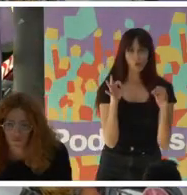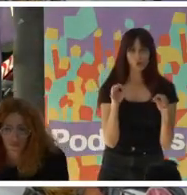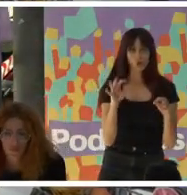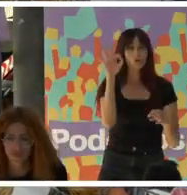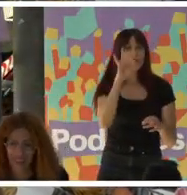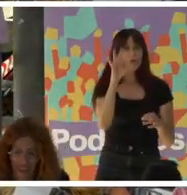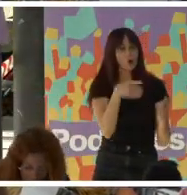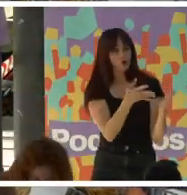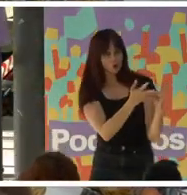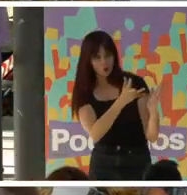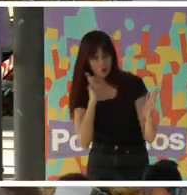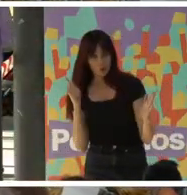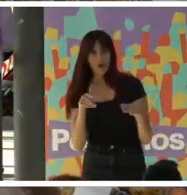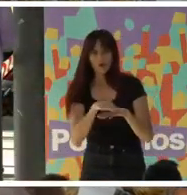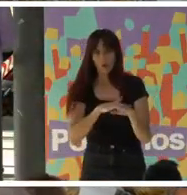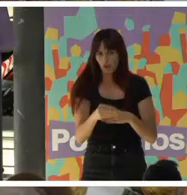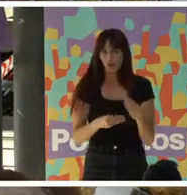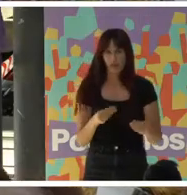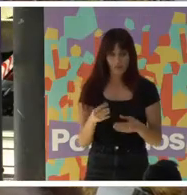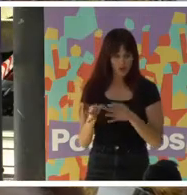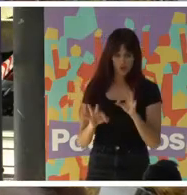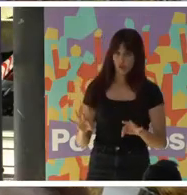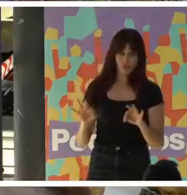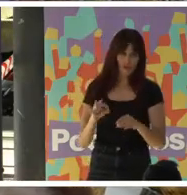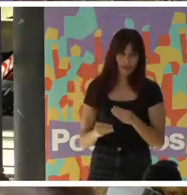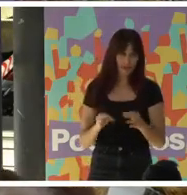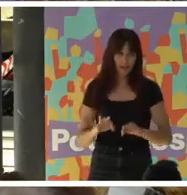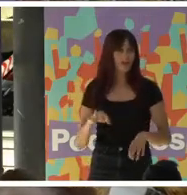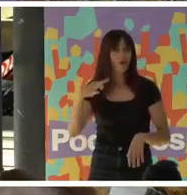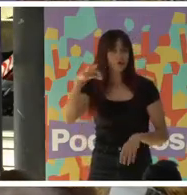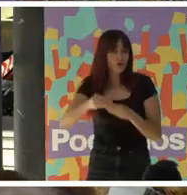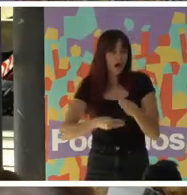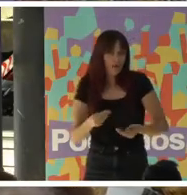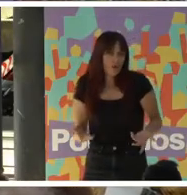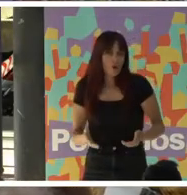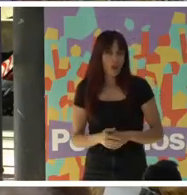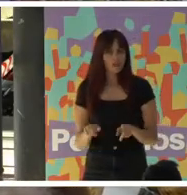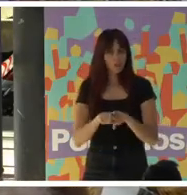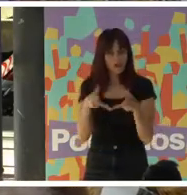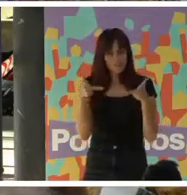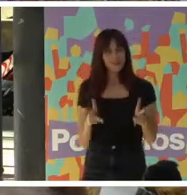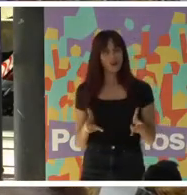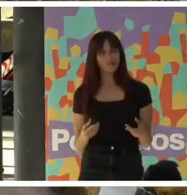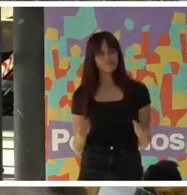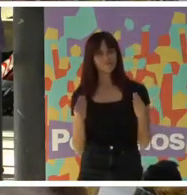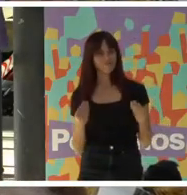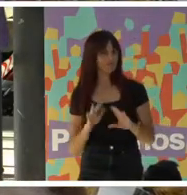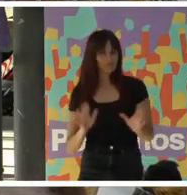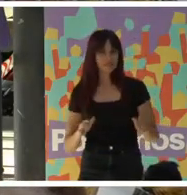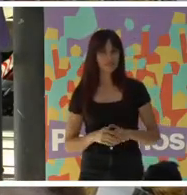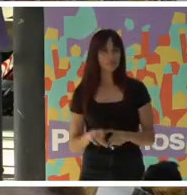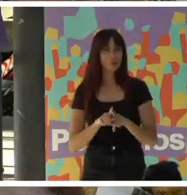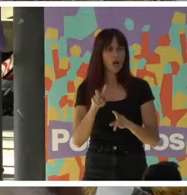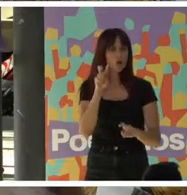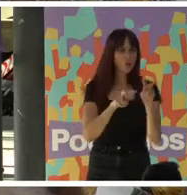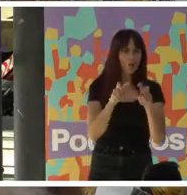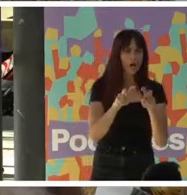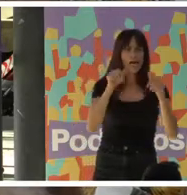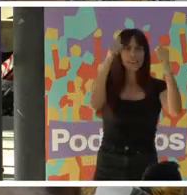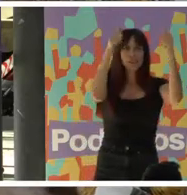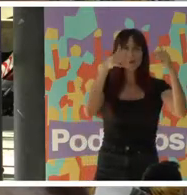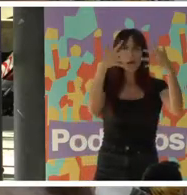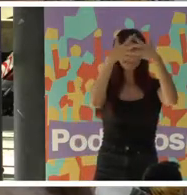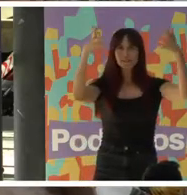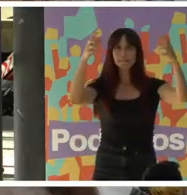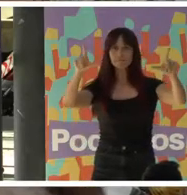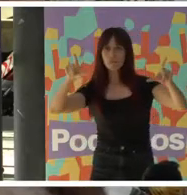Podemos a este gobierno no hace nada. Lo único que hacen es calentar el sillón, lo único que hacen es buscar un titular,